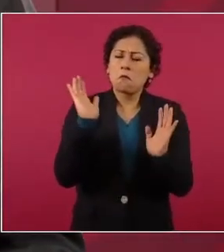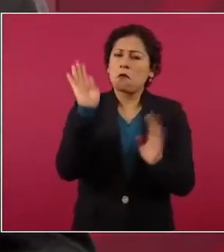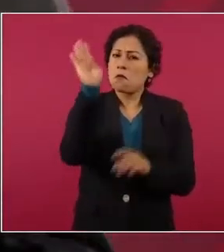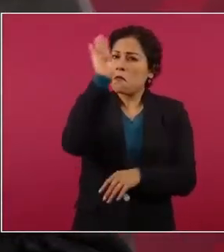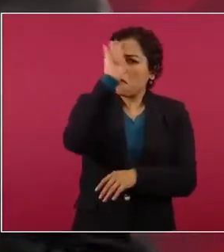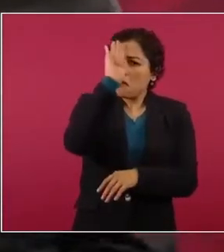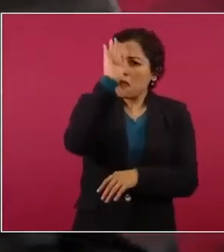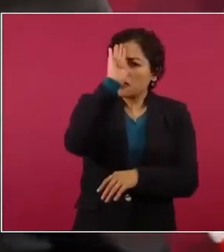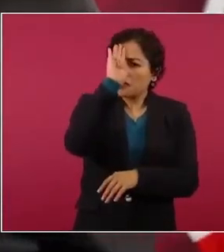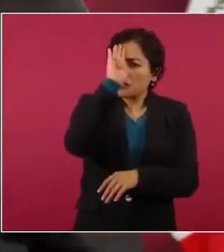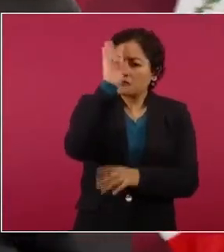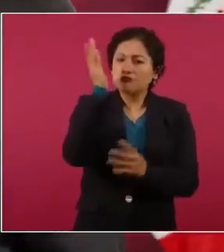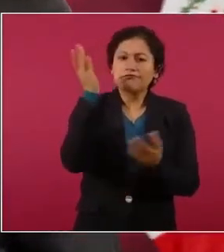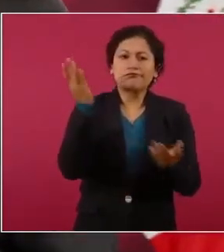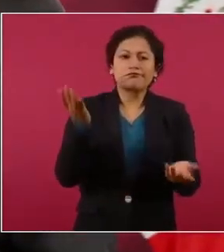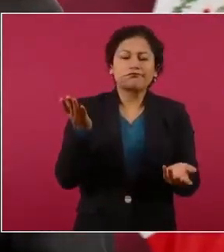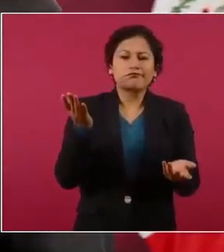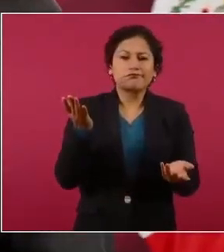algo